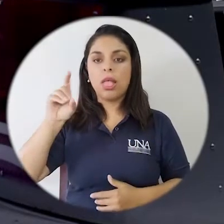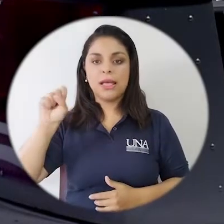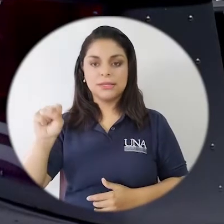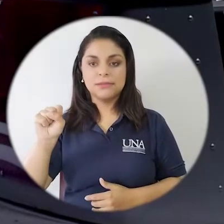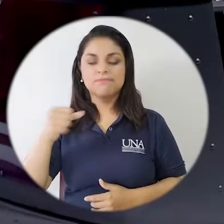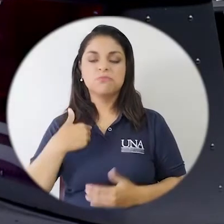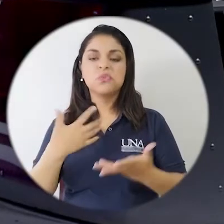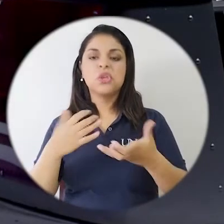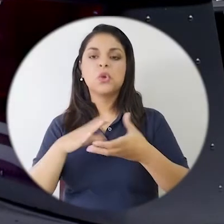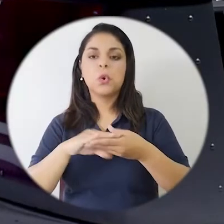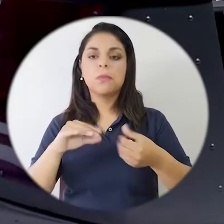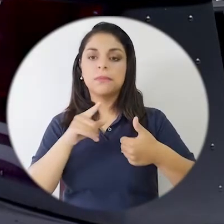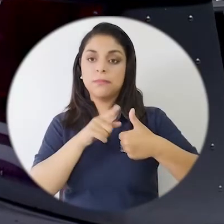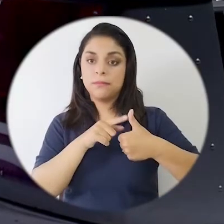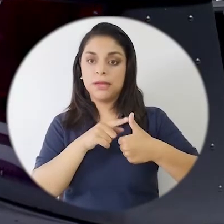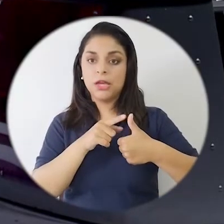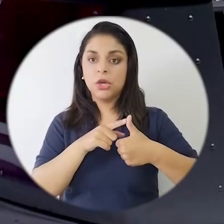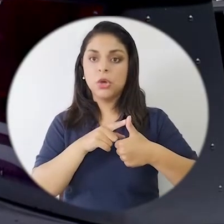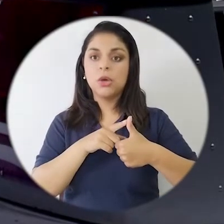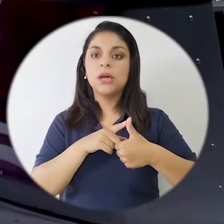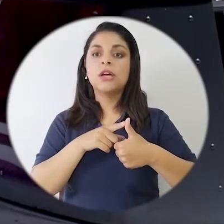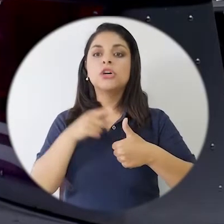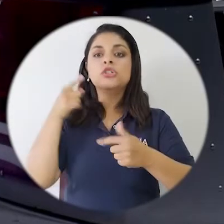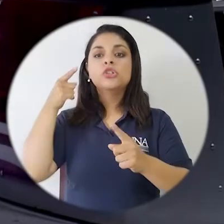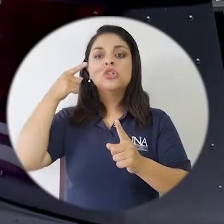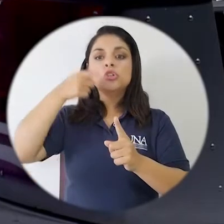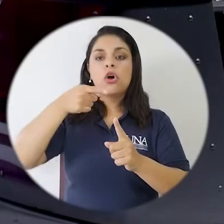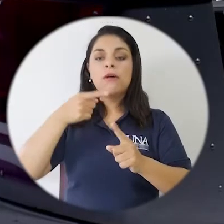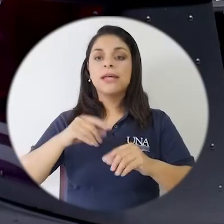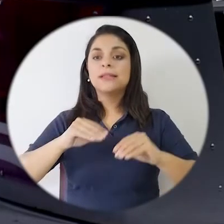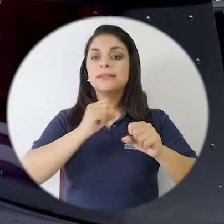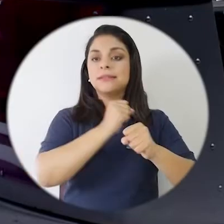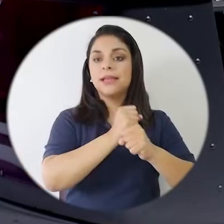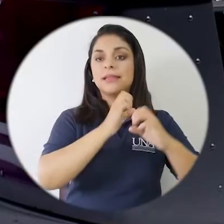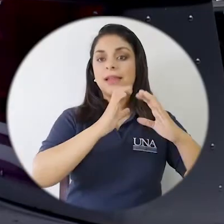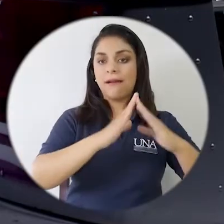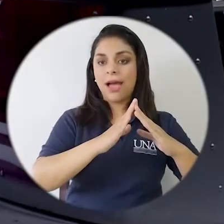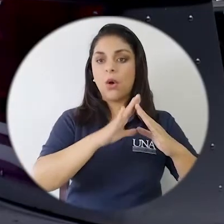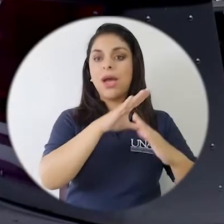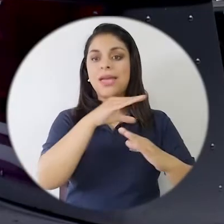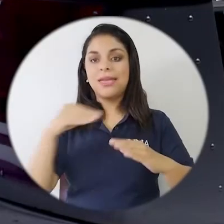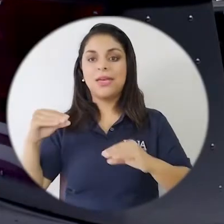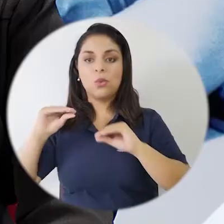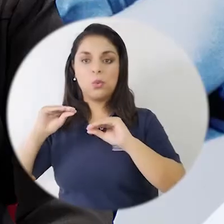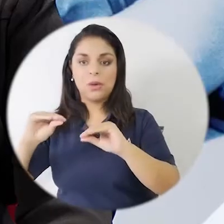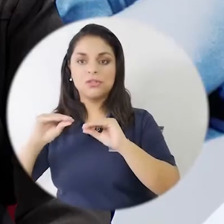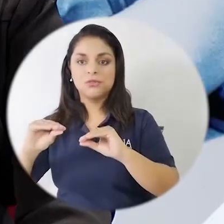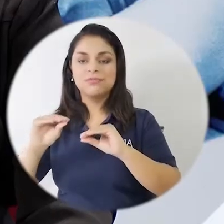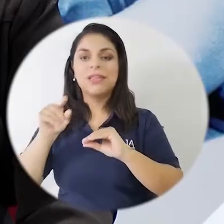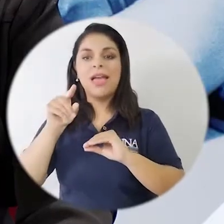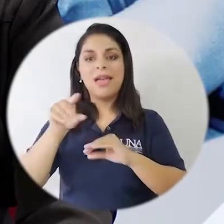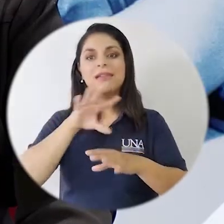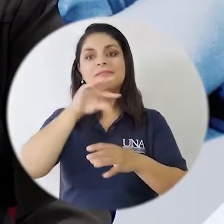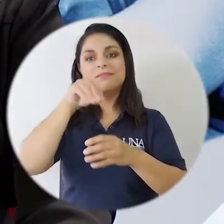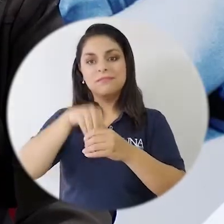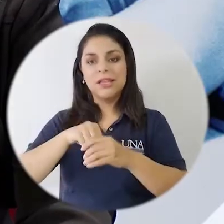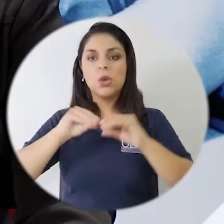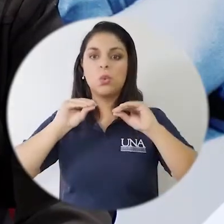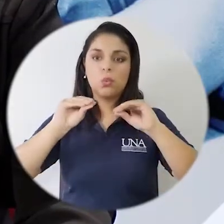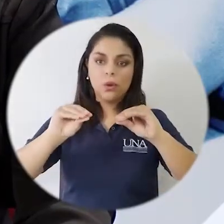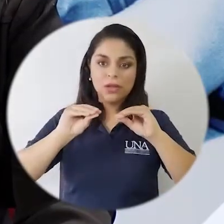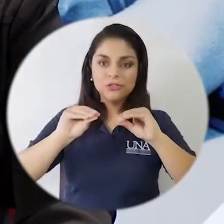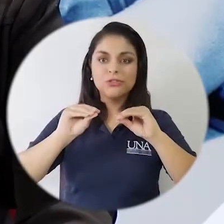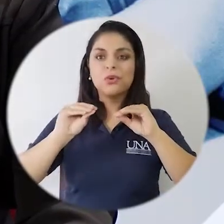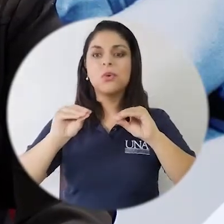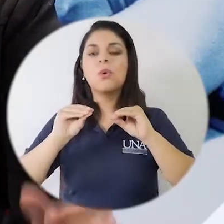¿verdad? Entonces se los voy a comentar. El primero es el eje que tiene que ver con teletrabajo de educación, que ahí tiene tanto el eje académico